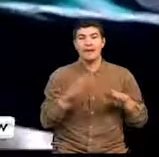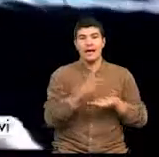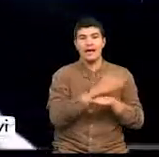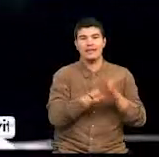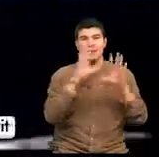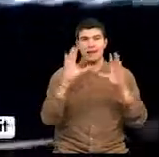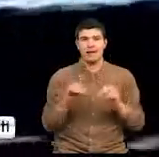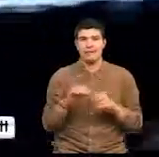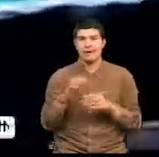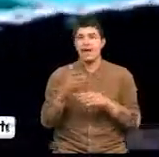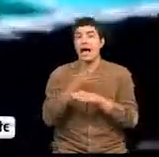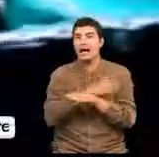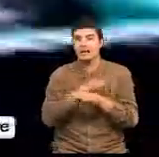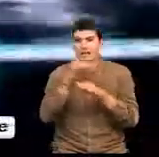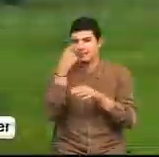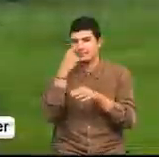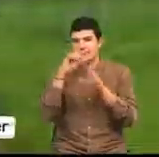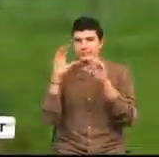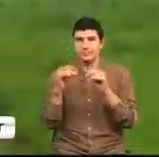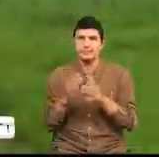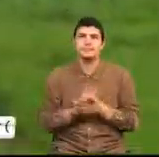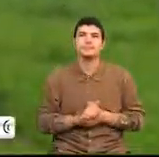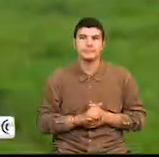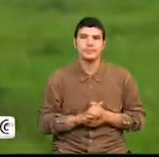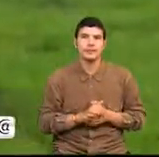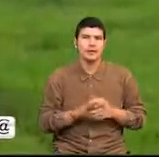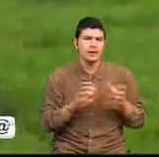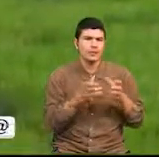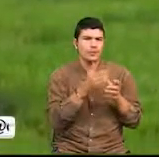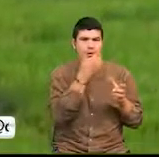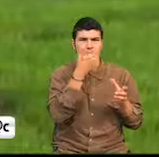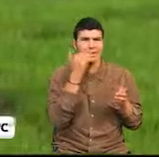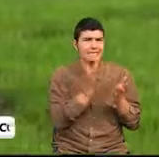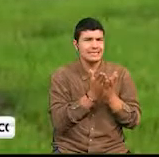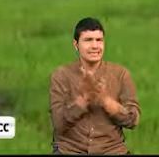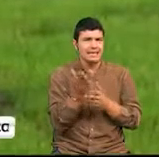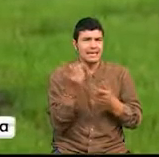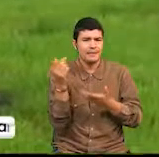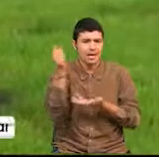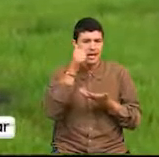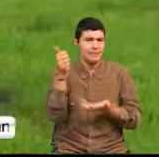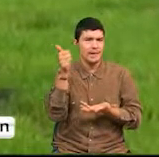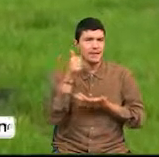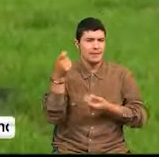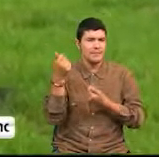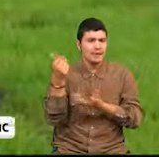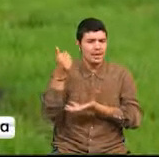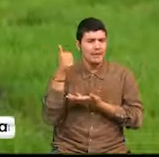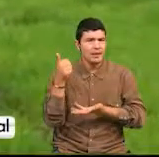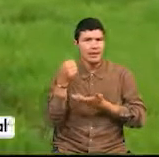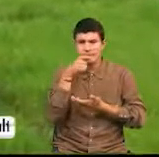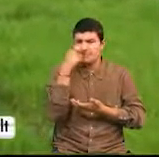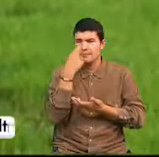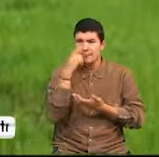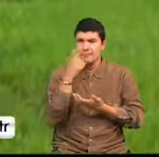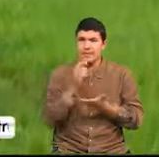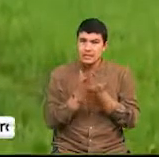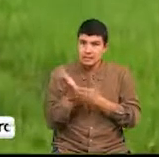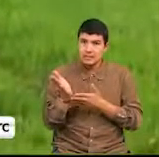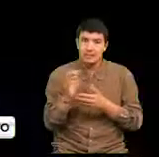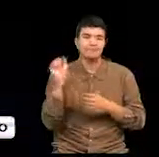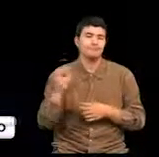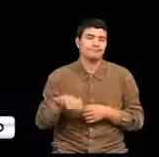se seguirán alimentando de ese tipo de ilícitos del narcotráfico mientras exista el narcotráfico?